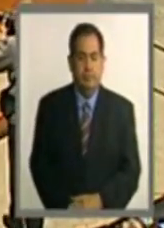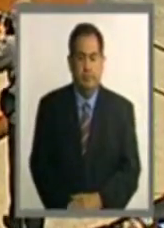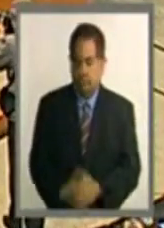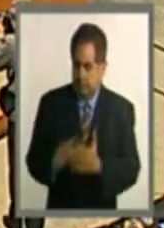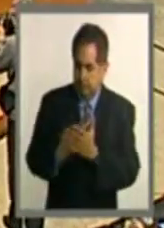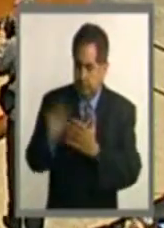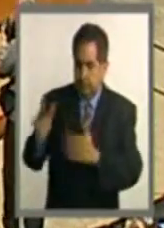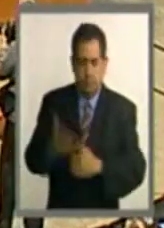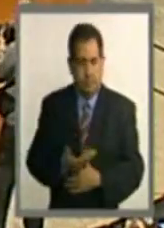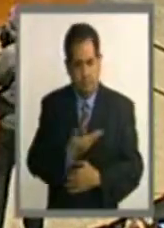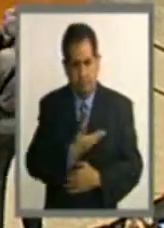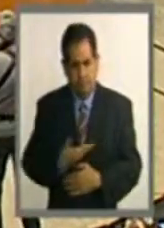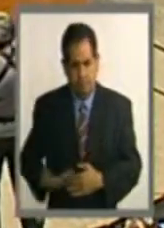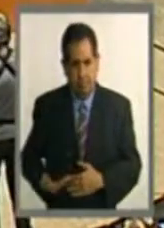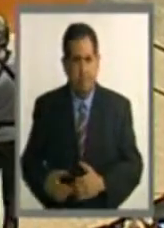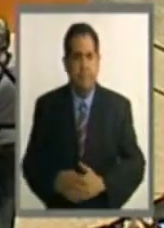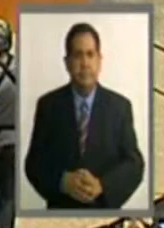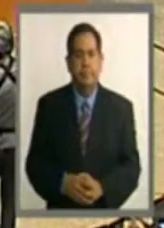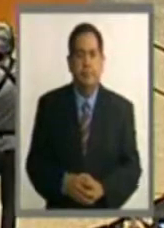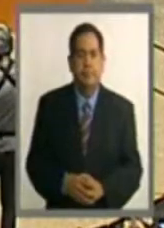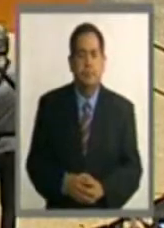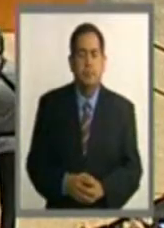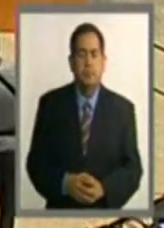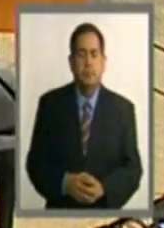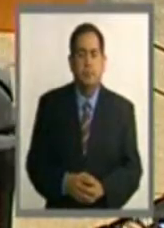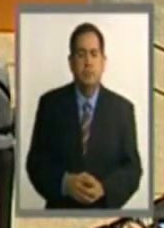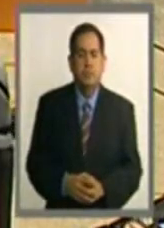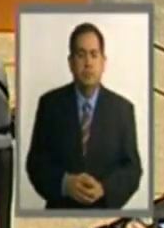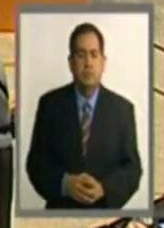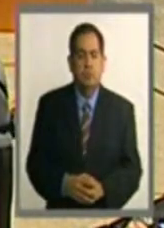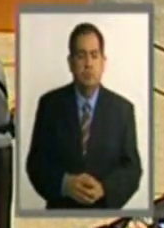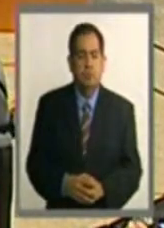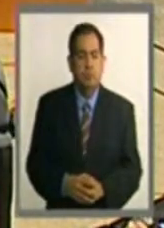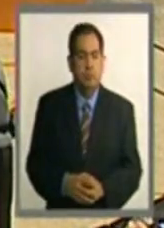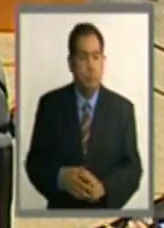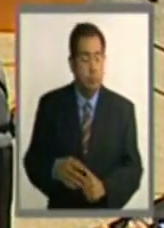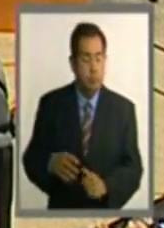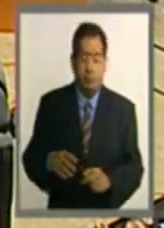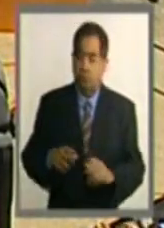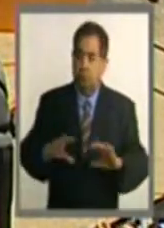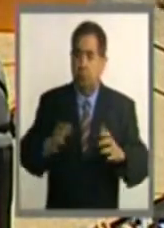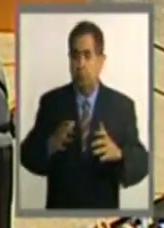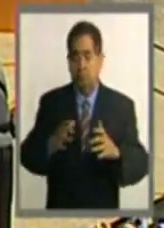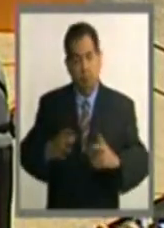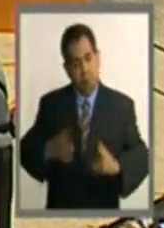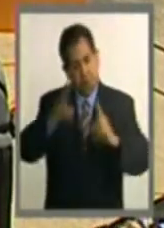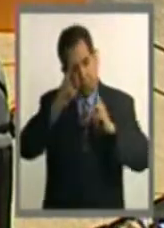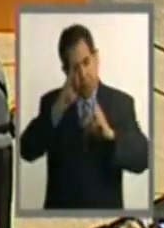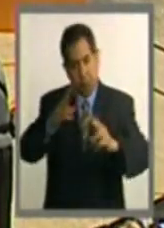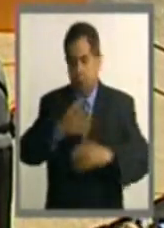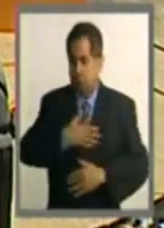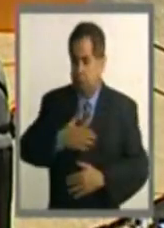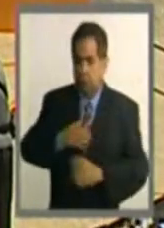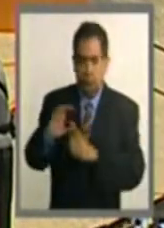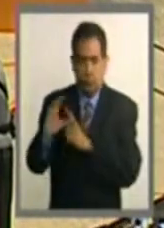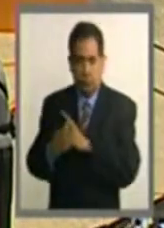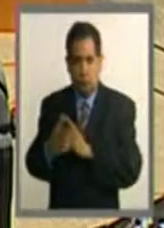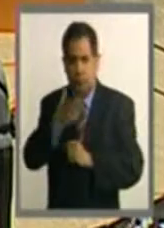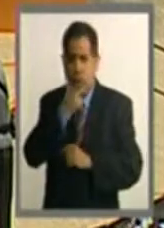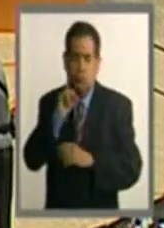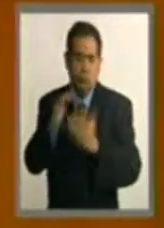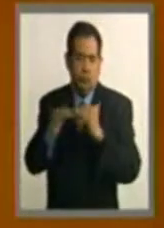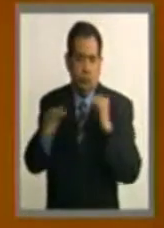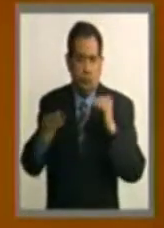Muchas gracias, presidente. Es un honor para la Comisión para la Igualdad de Género